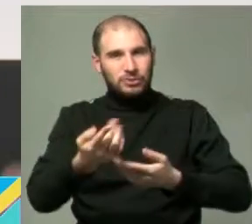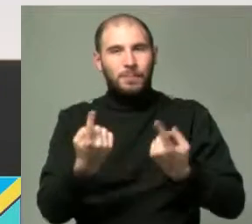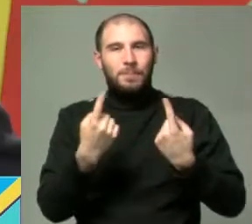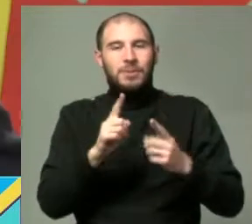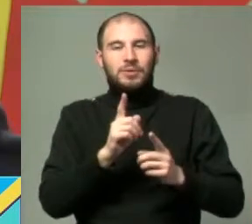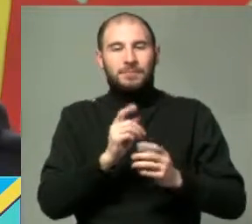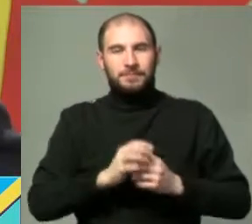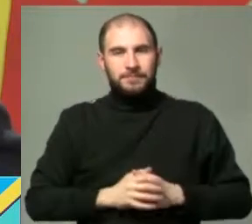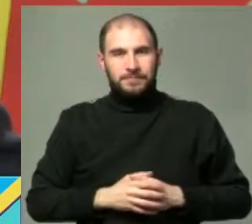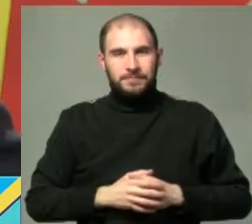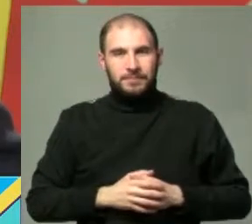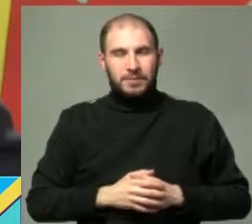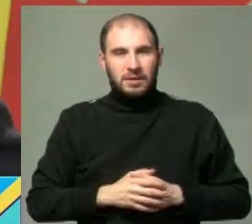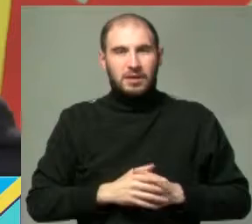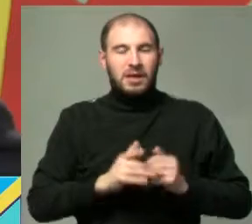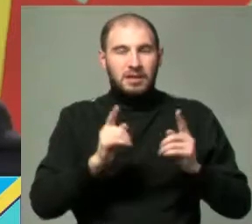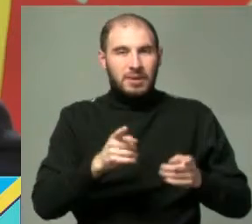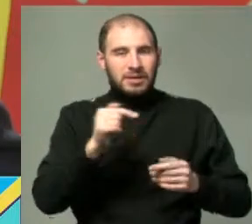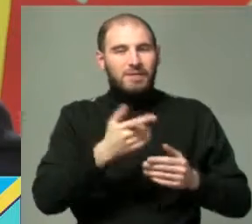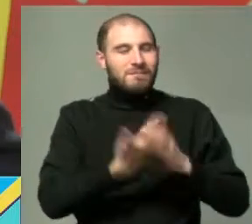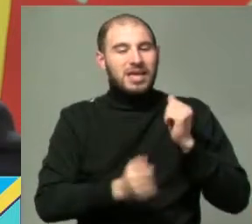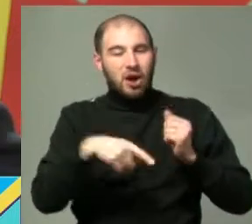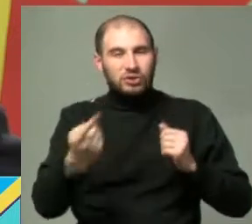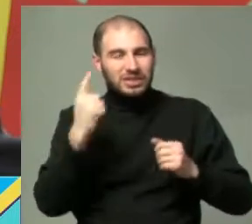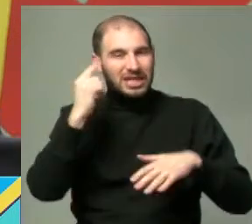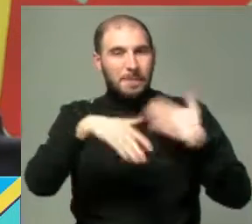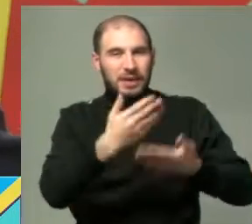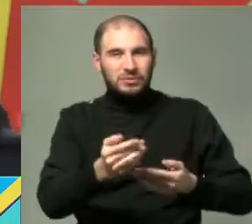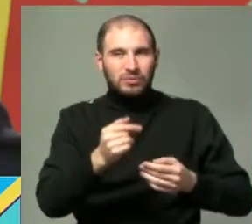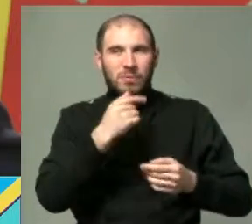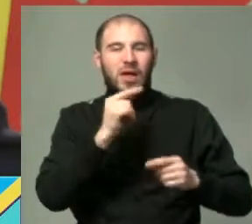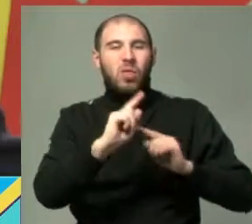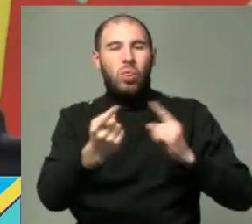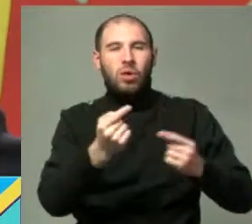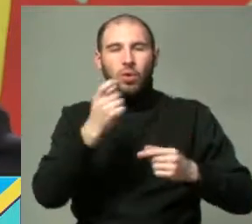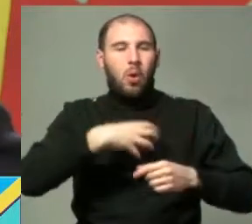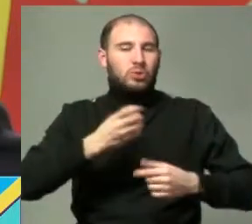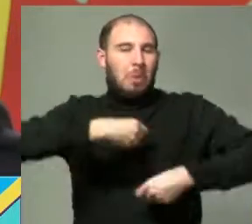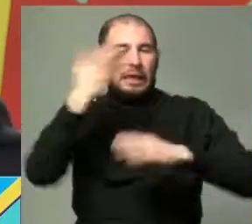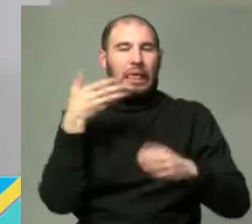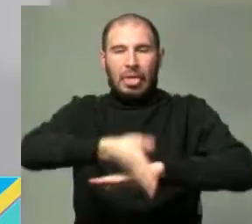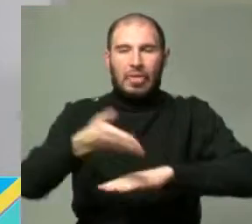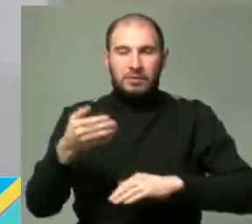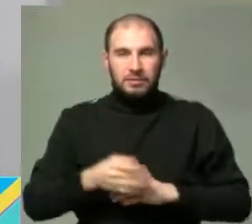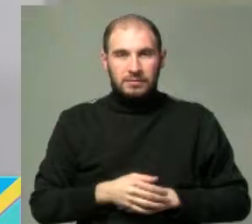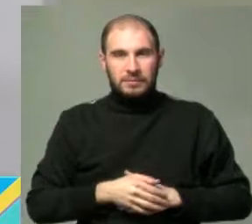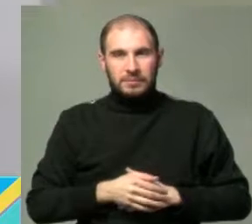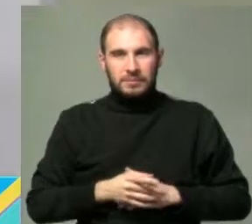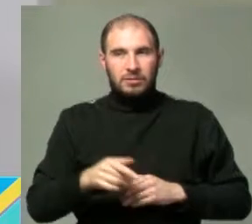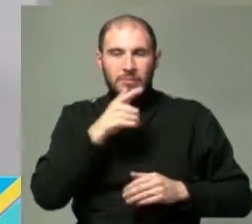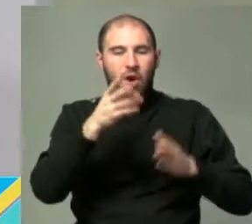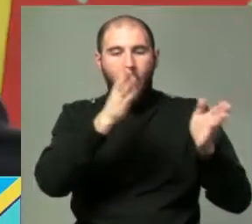no por ahí también eso es otro efecto, hacemos capacitaciones al tuntum, nos metemos en cualquier curso que aparece, sin tratar de